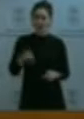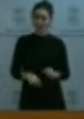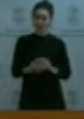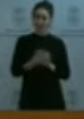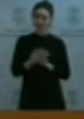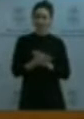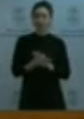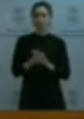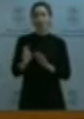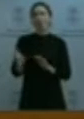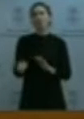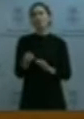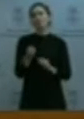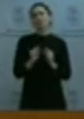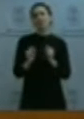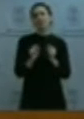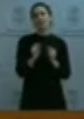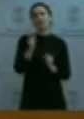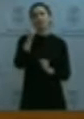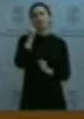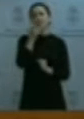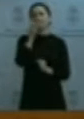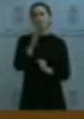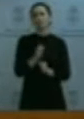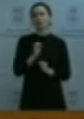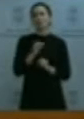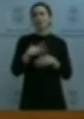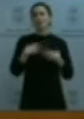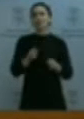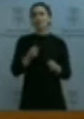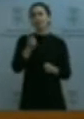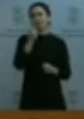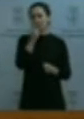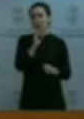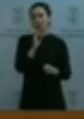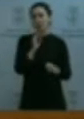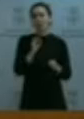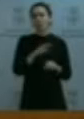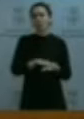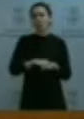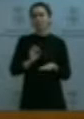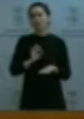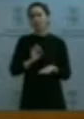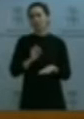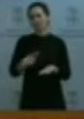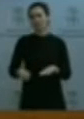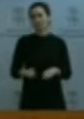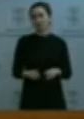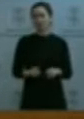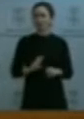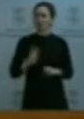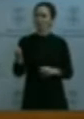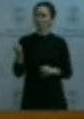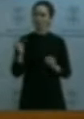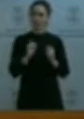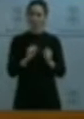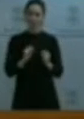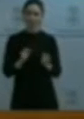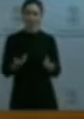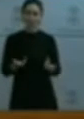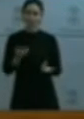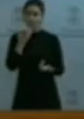salud bucodental, la cartera básica, no la cartera básica. Bien, creo que eso es otro debate. La mercantilización de la sanidad.